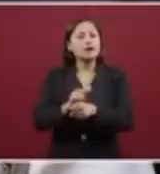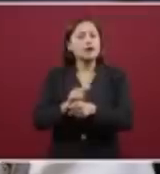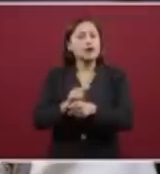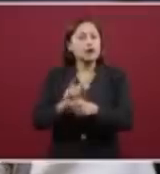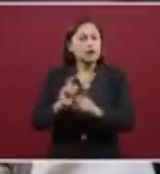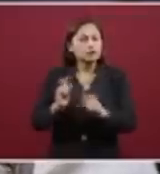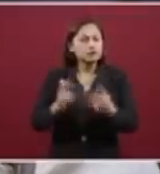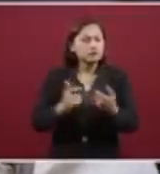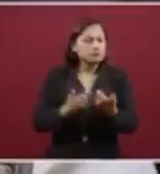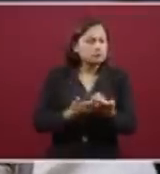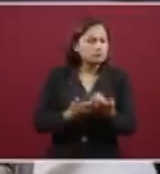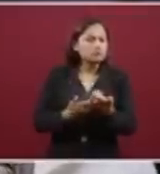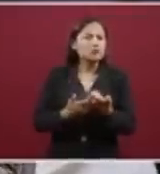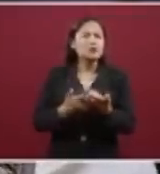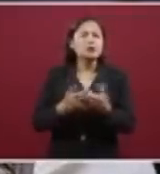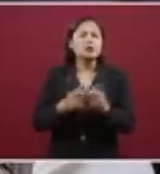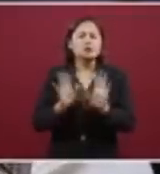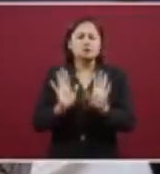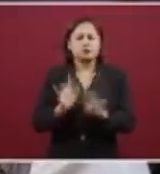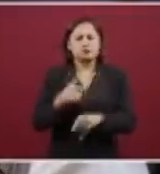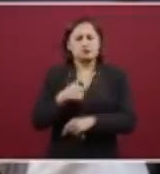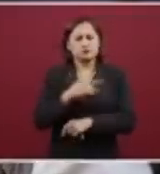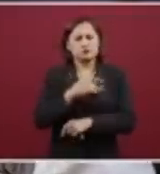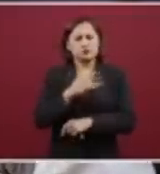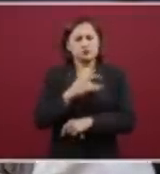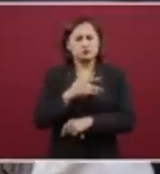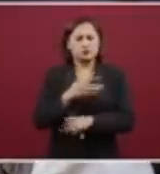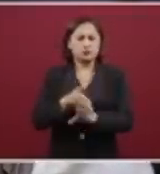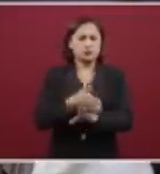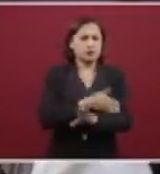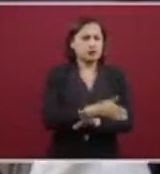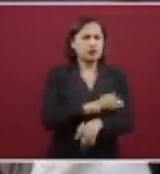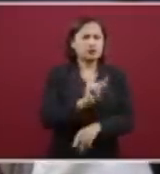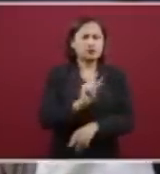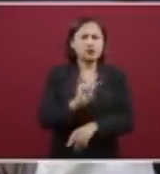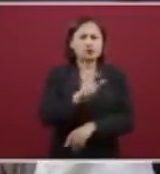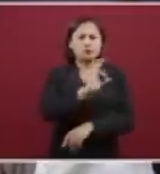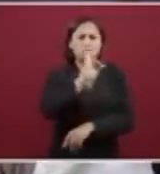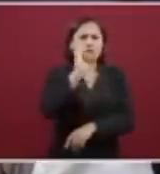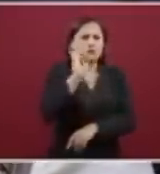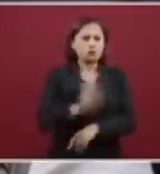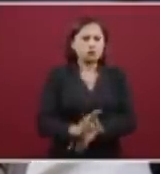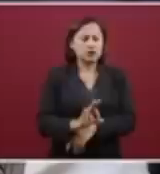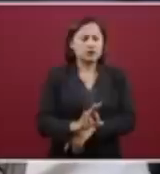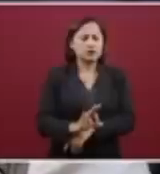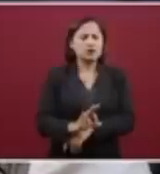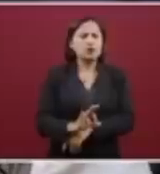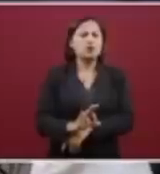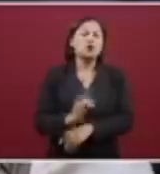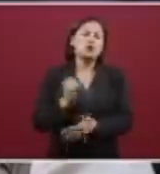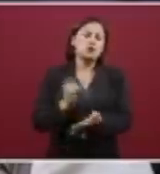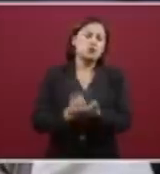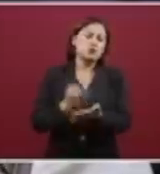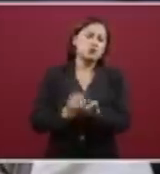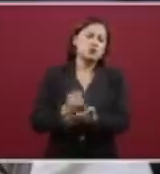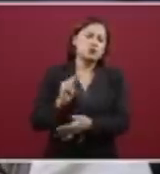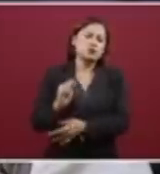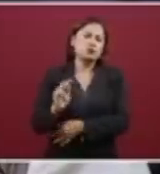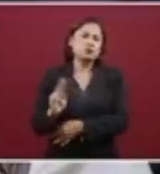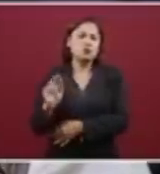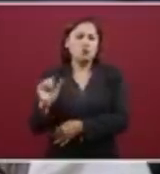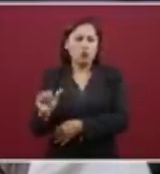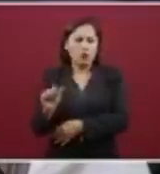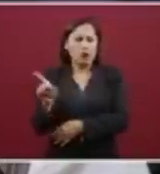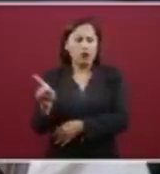yo la anterior administración anunció que el 70 por ciento de la obra iba a ser financiada con el tua incluso para tal efecto se